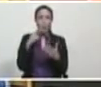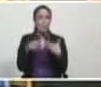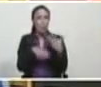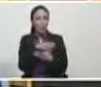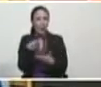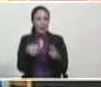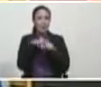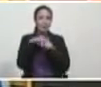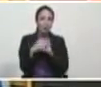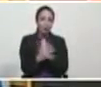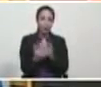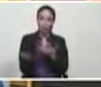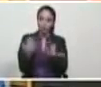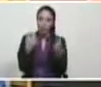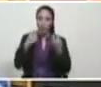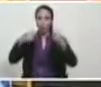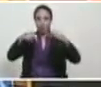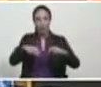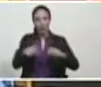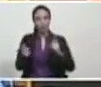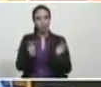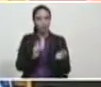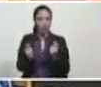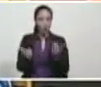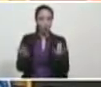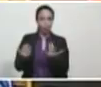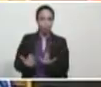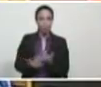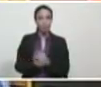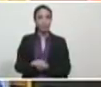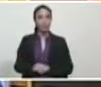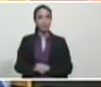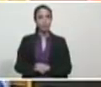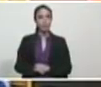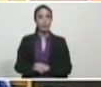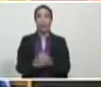saber los problemas que tienen los trabajadores y sobre todo